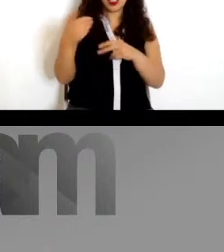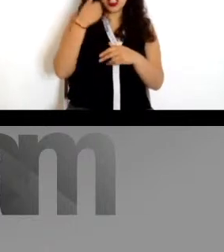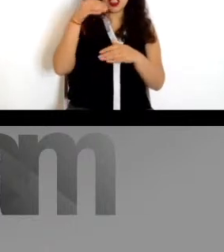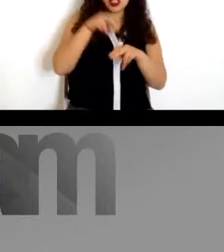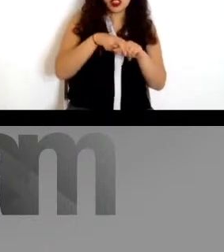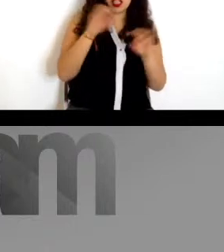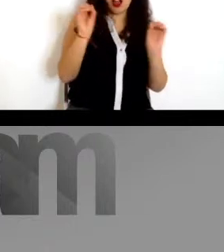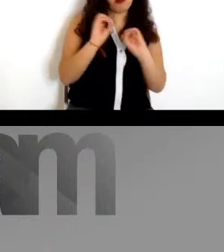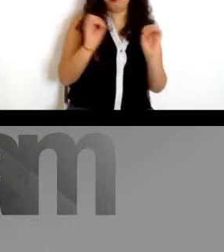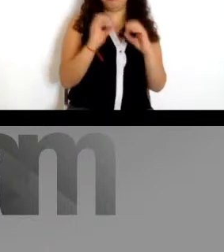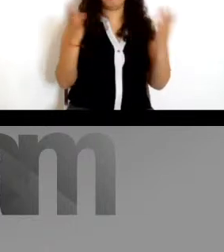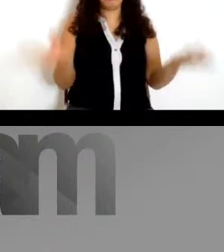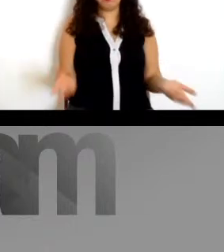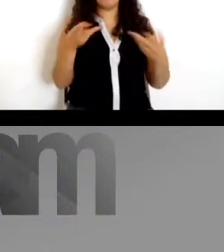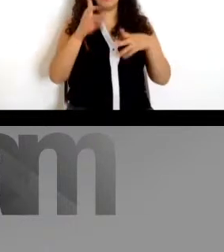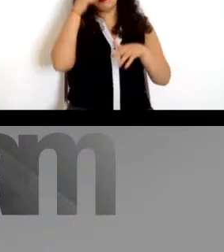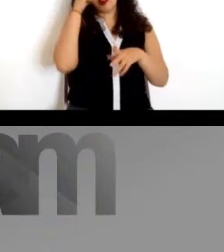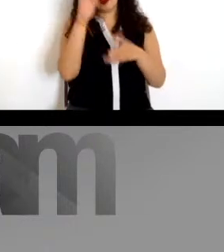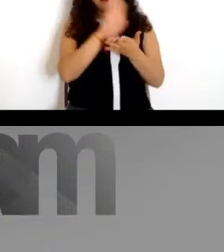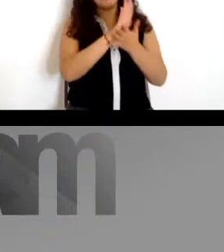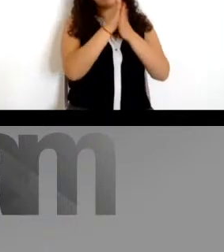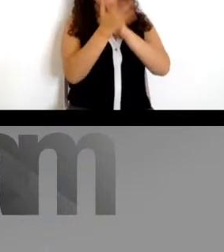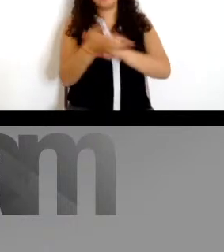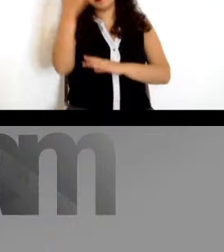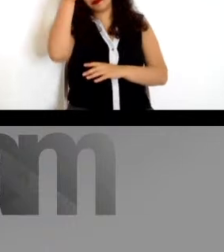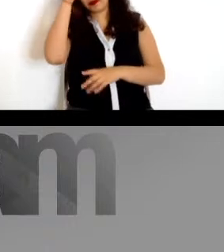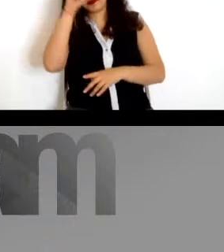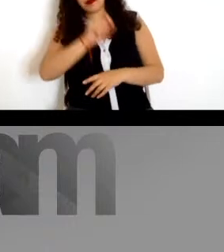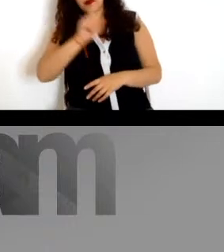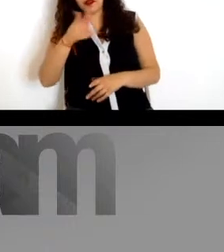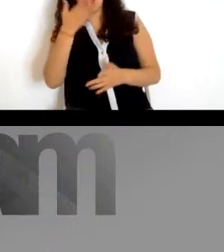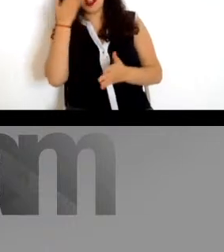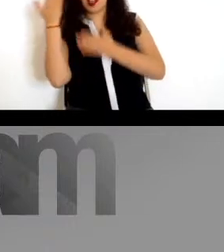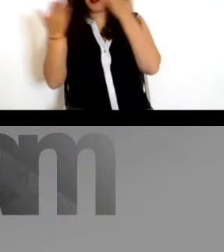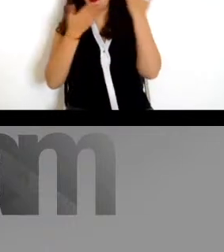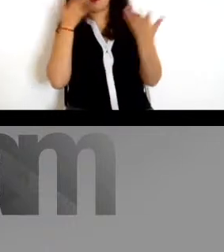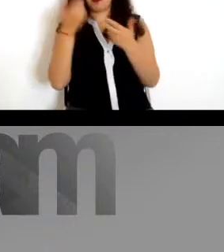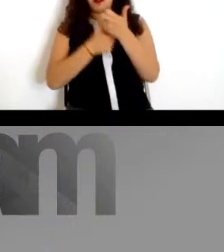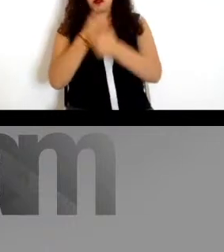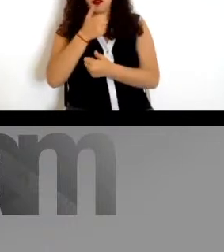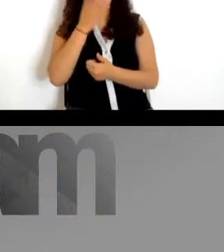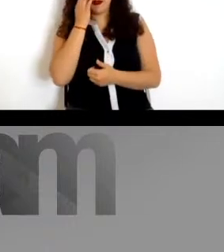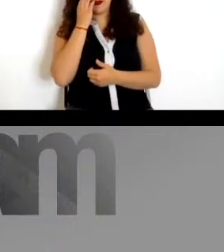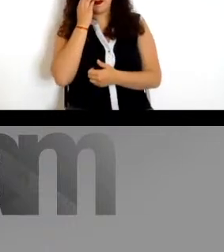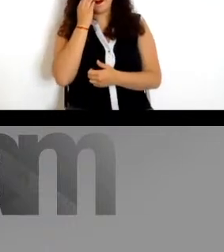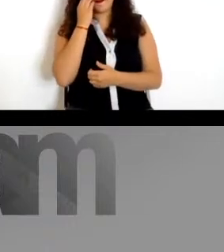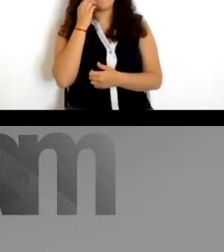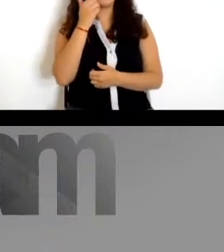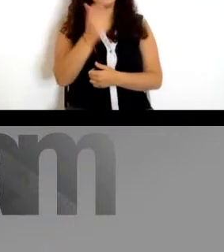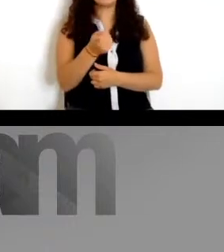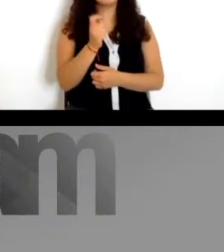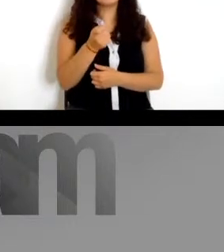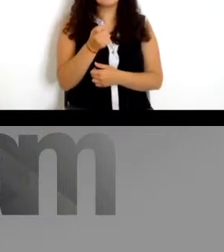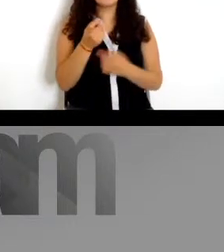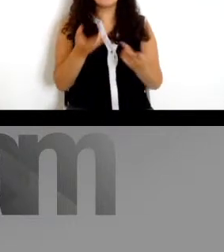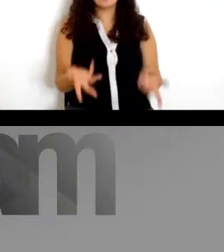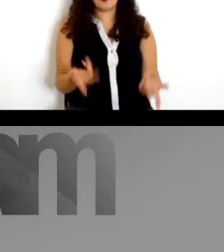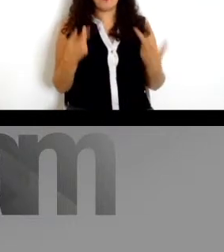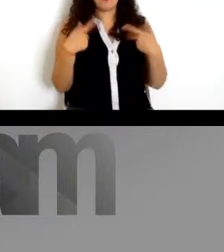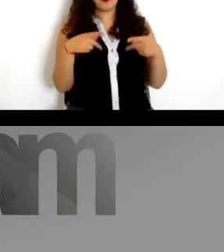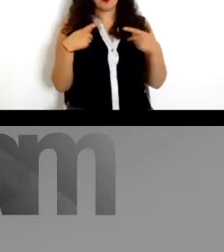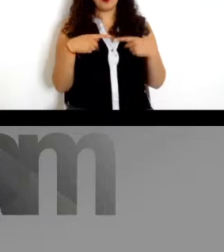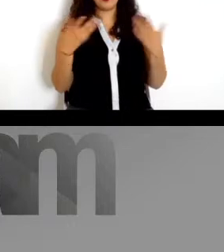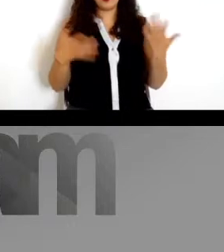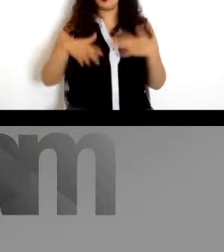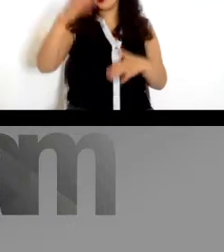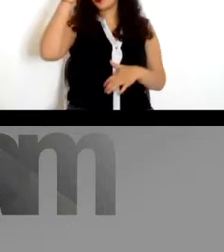experiencia profesional y a una preparación académica, conlleva a ser personas que contribuyan con